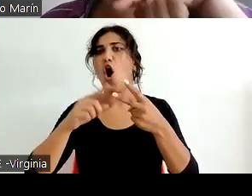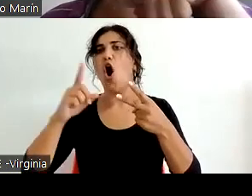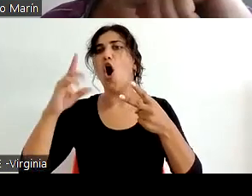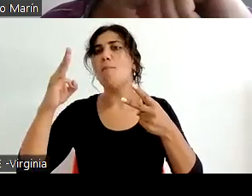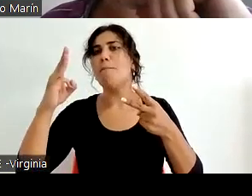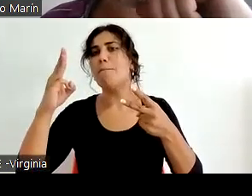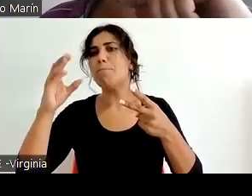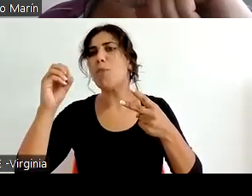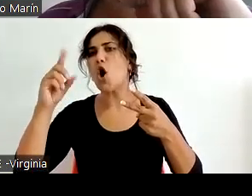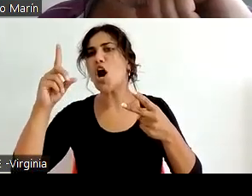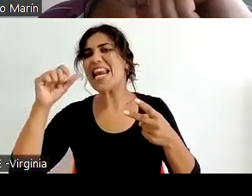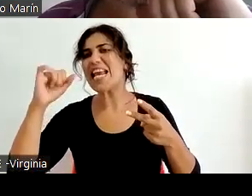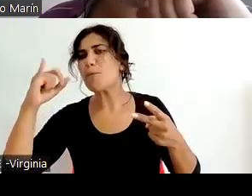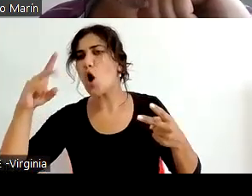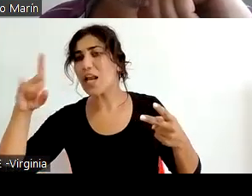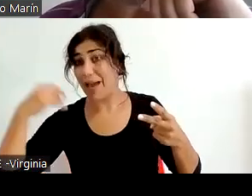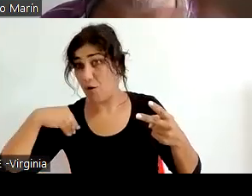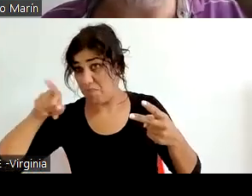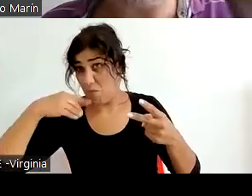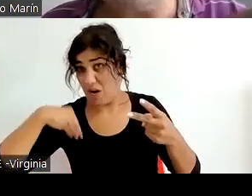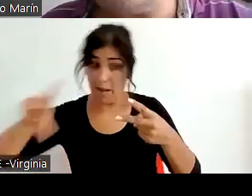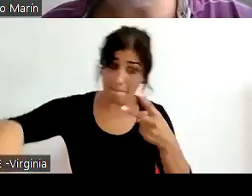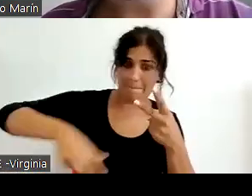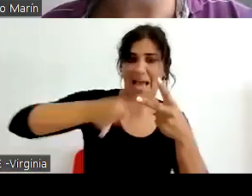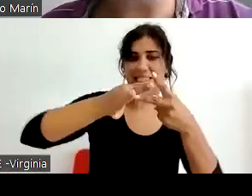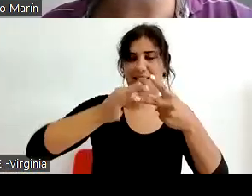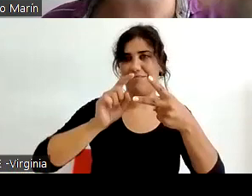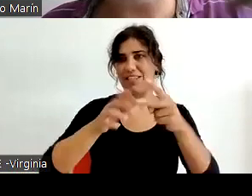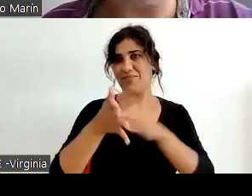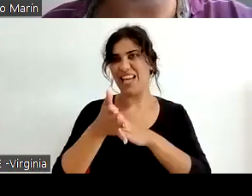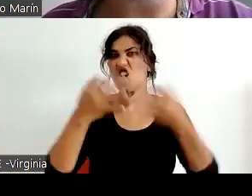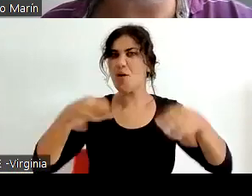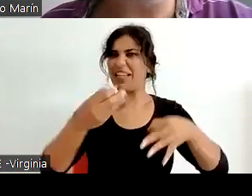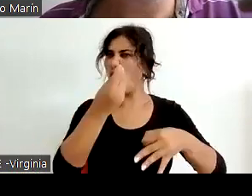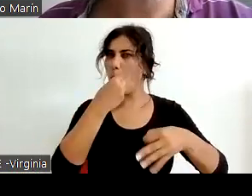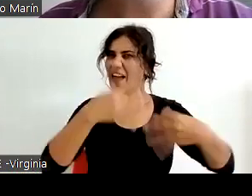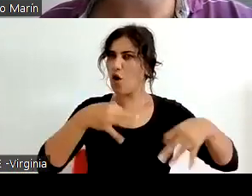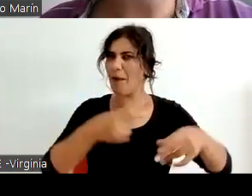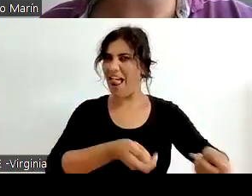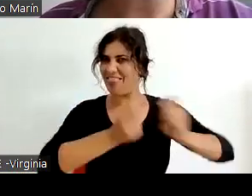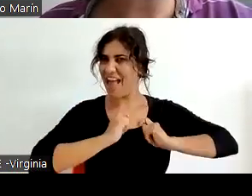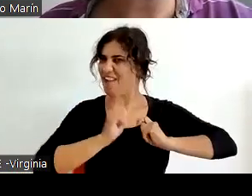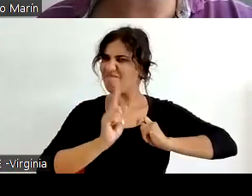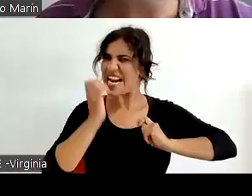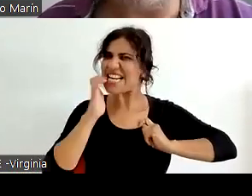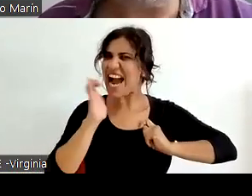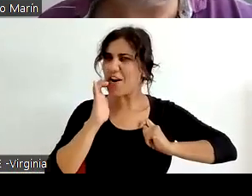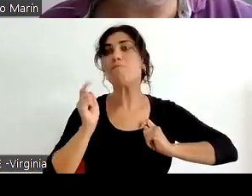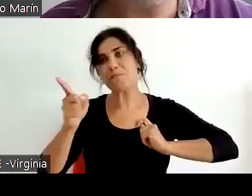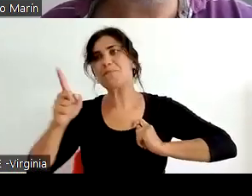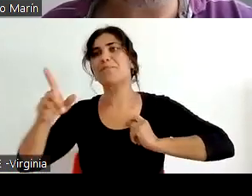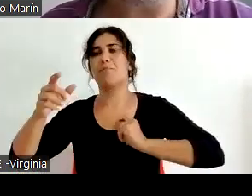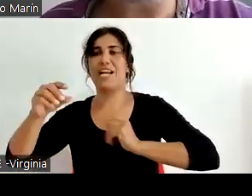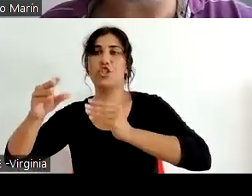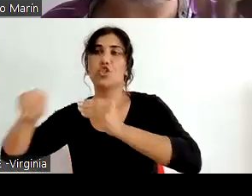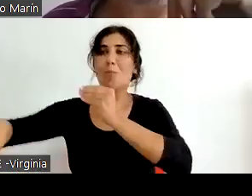conseguirlos a nivel de los alimentos. Son alimentos mucho más específicos y por lo que sea no los toleramos, no nos apetecen,